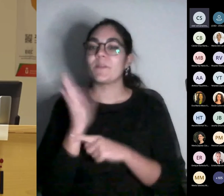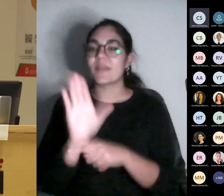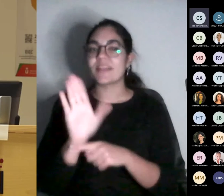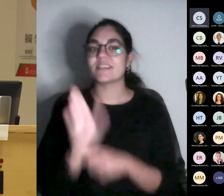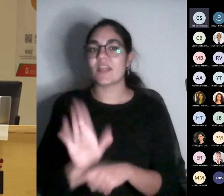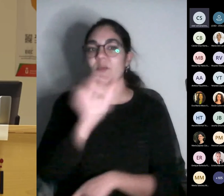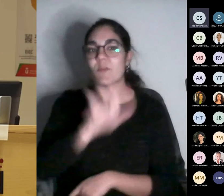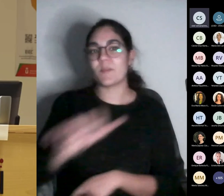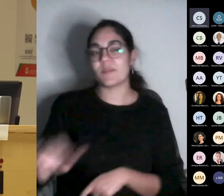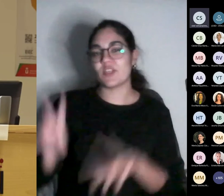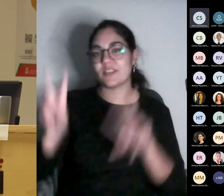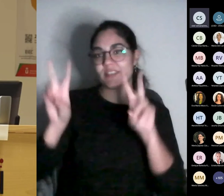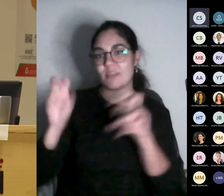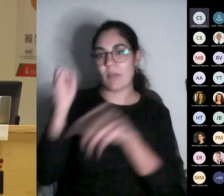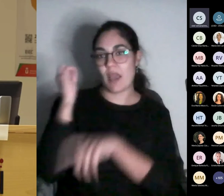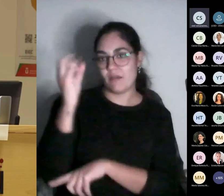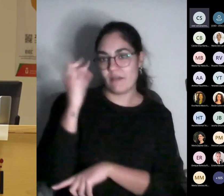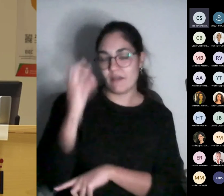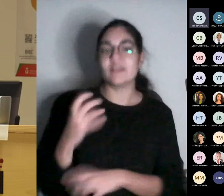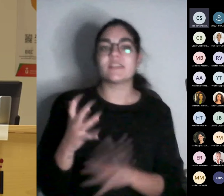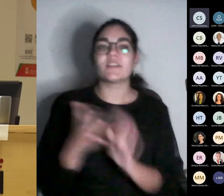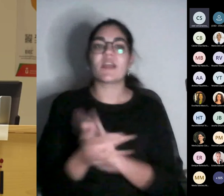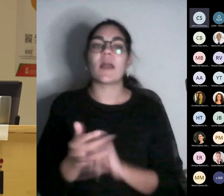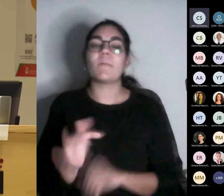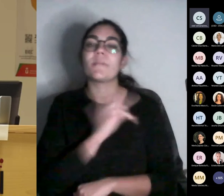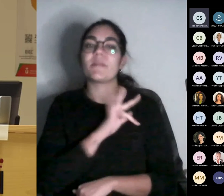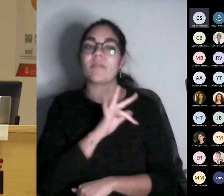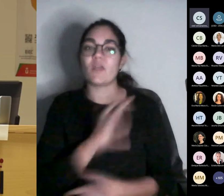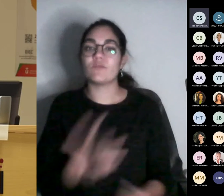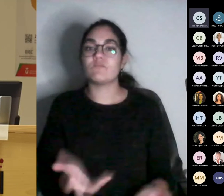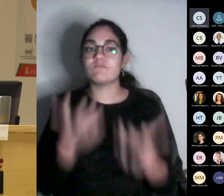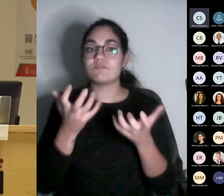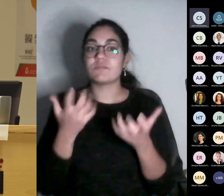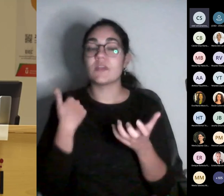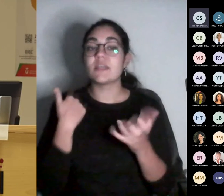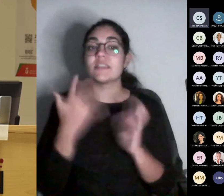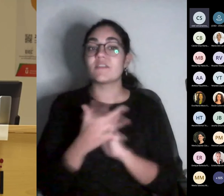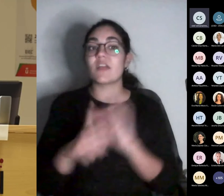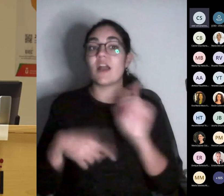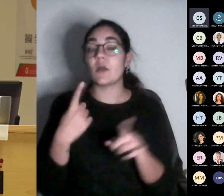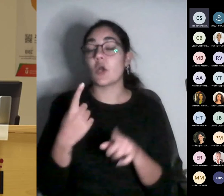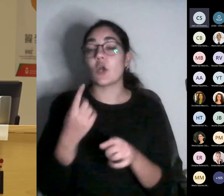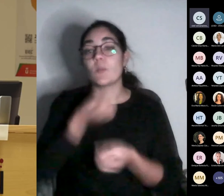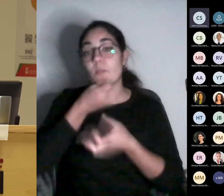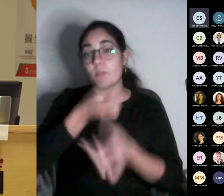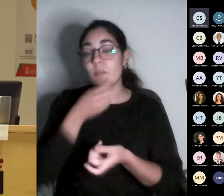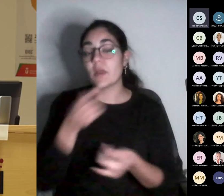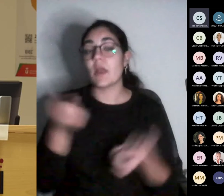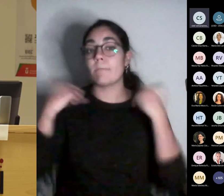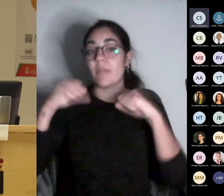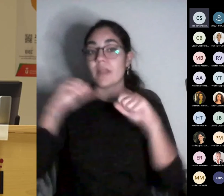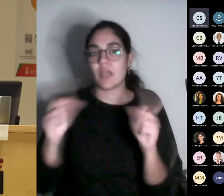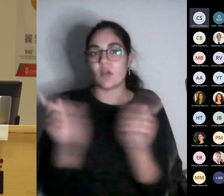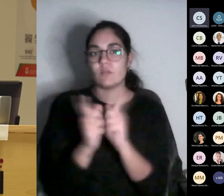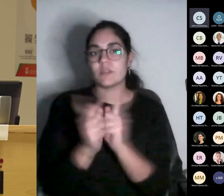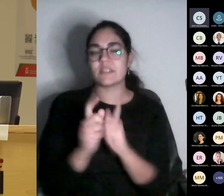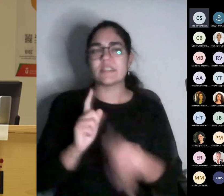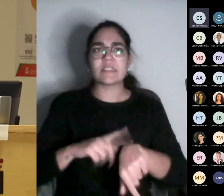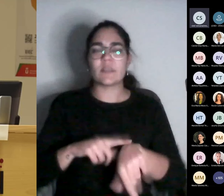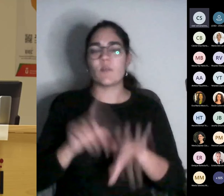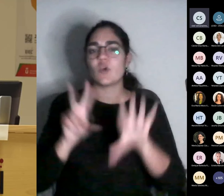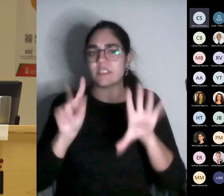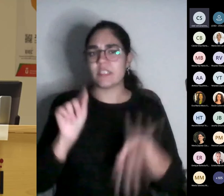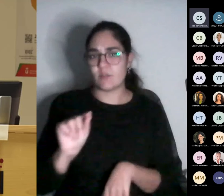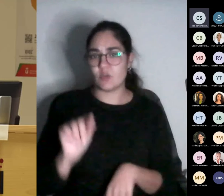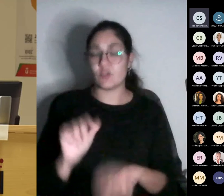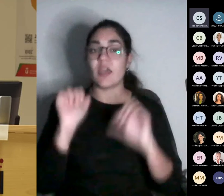ponencias vale cada uno de los premiados va a realizar una exposición debe de la práctica primero de siete minutos comenzamos